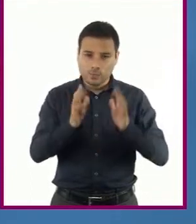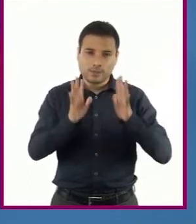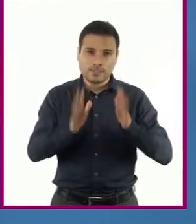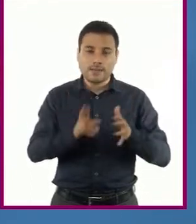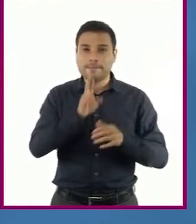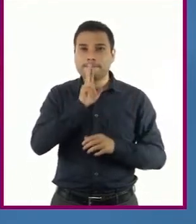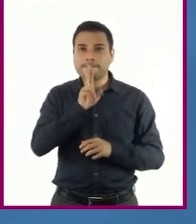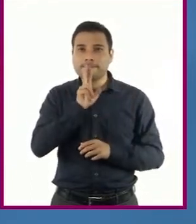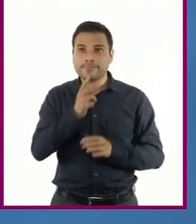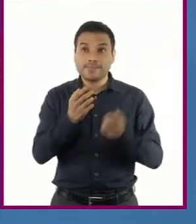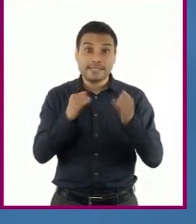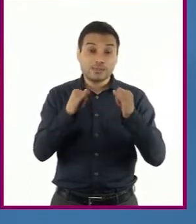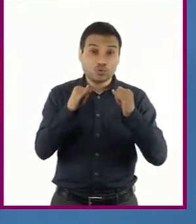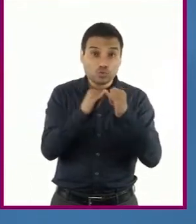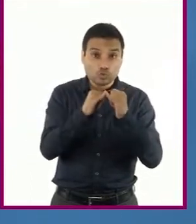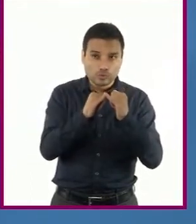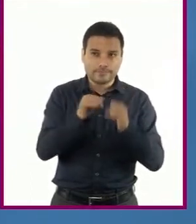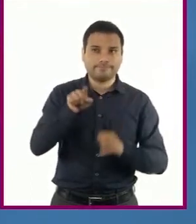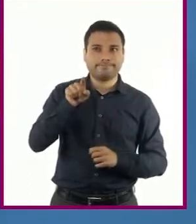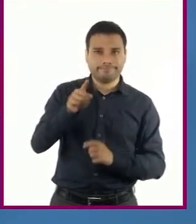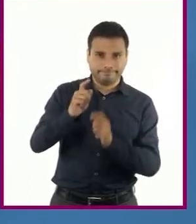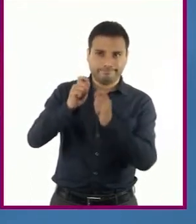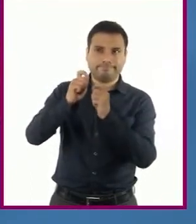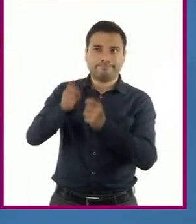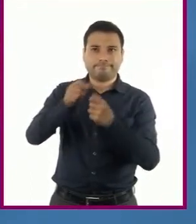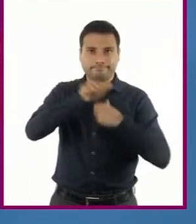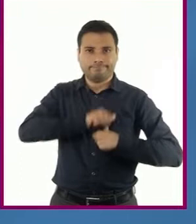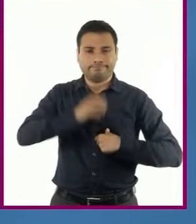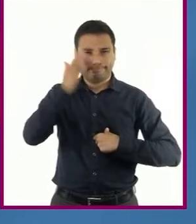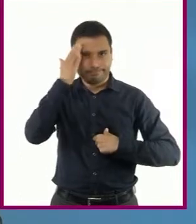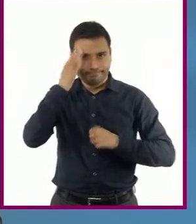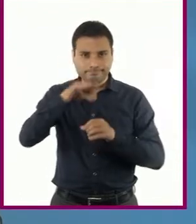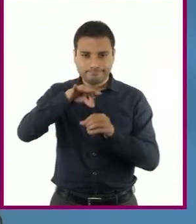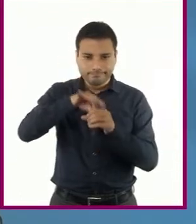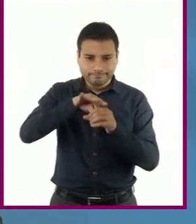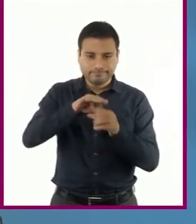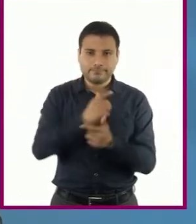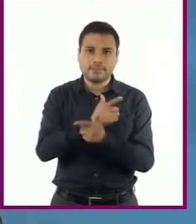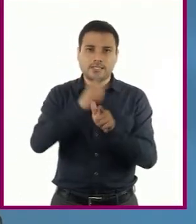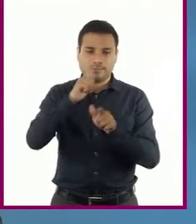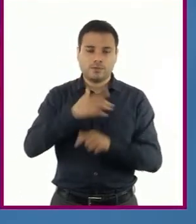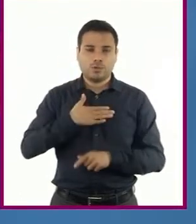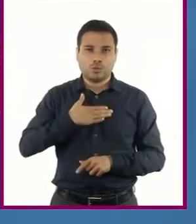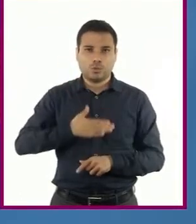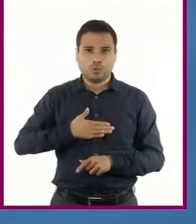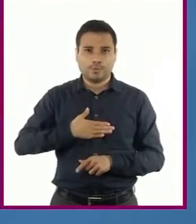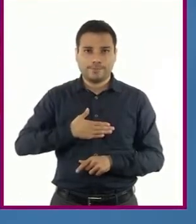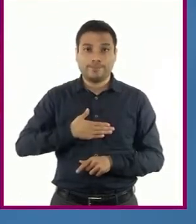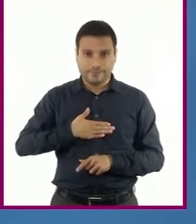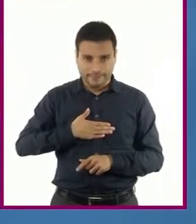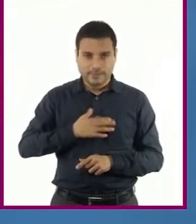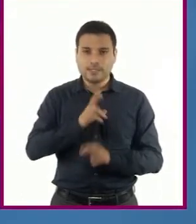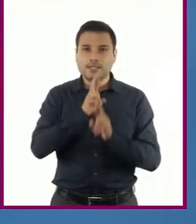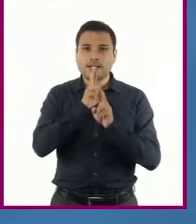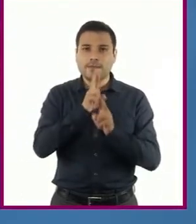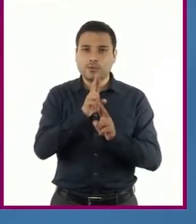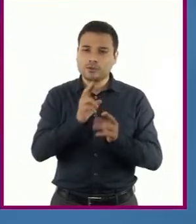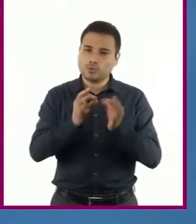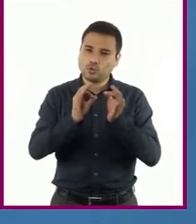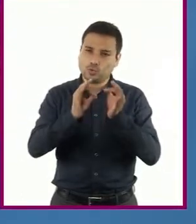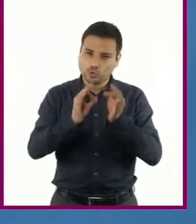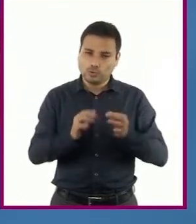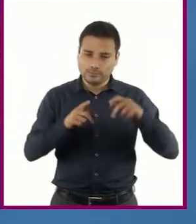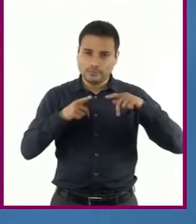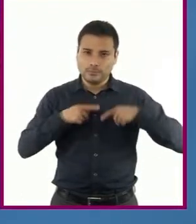las instituciones fueran capaces de organizar elecciones libres y justas y que garantizaran resultados reconocidos por la